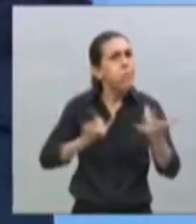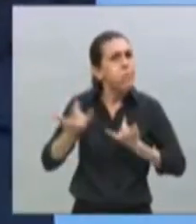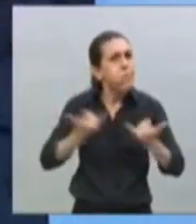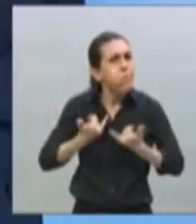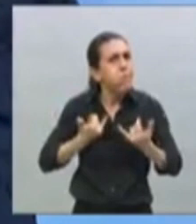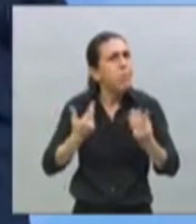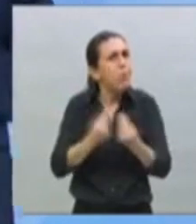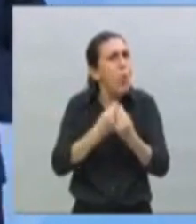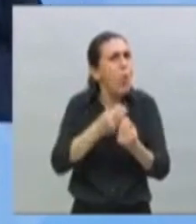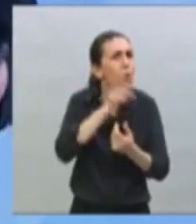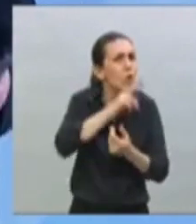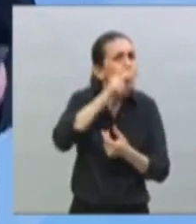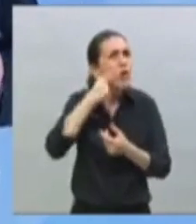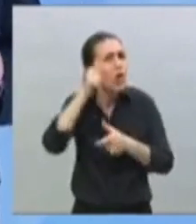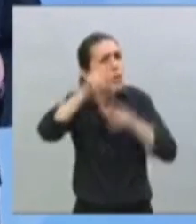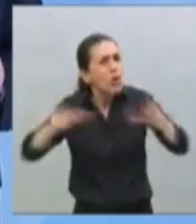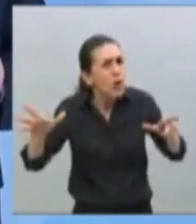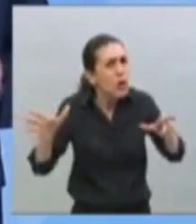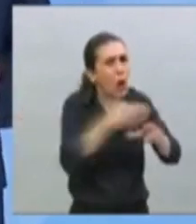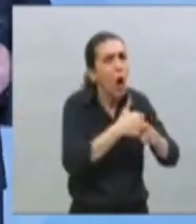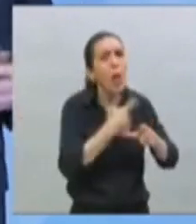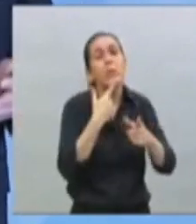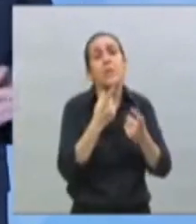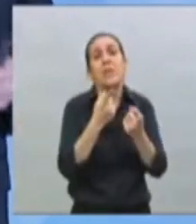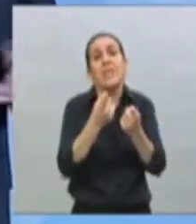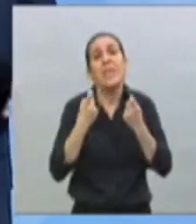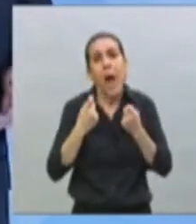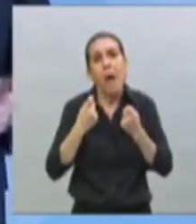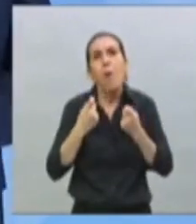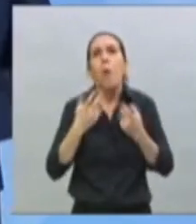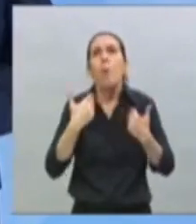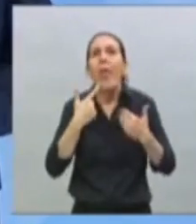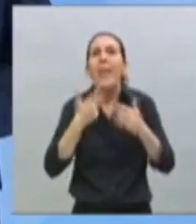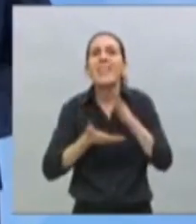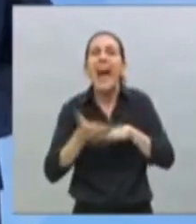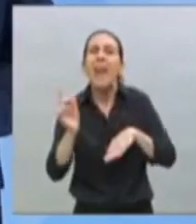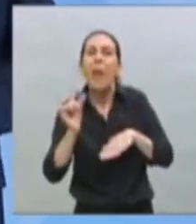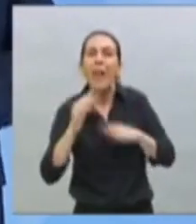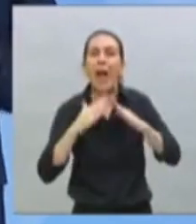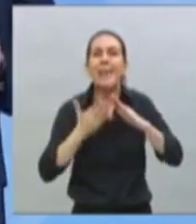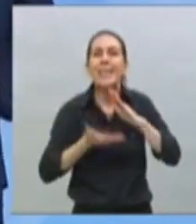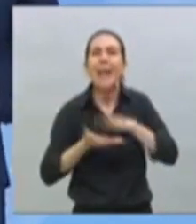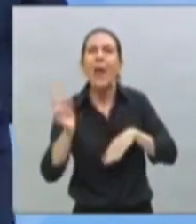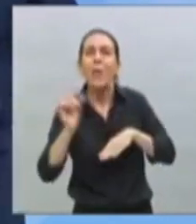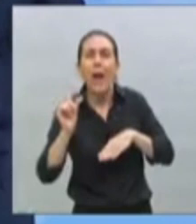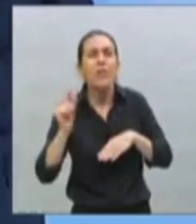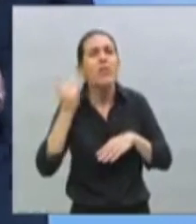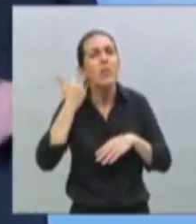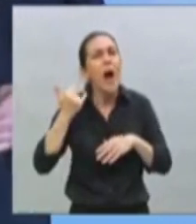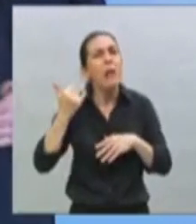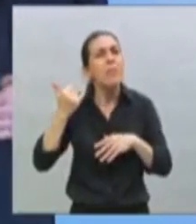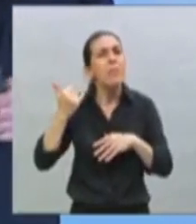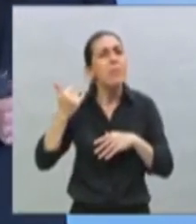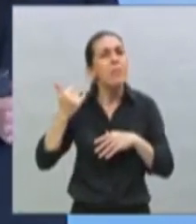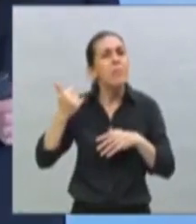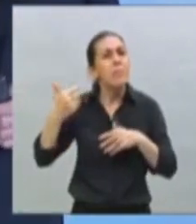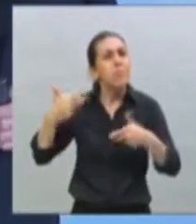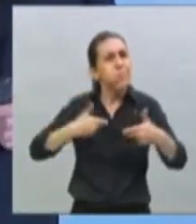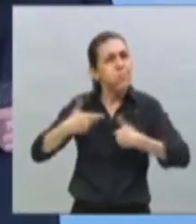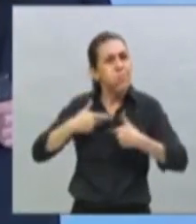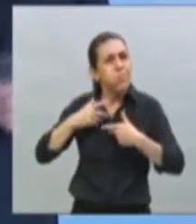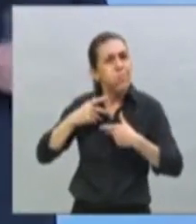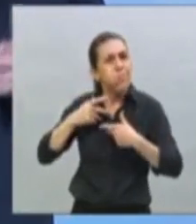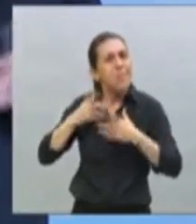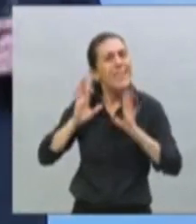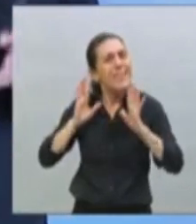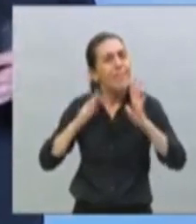todas y la necesidad de poder salir un rato de las casas. Miren, acá depende mucho